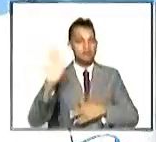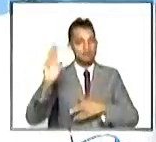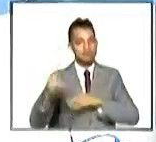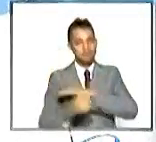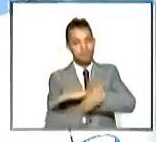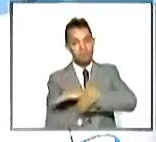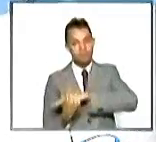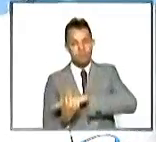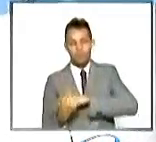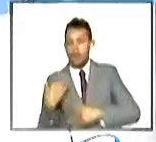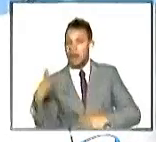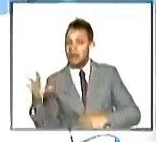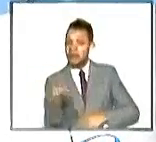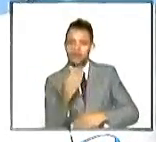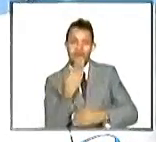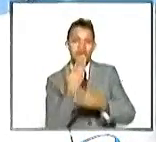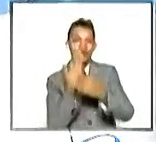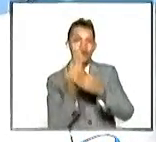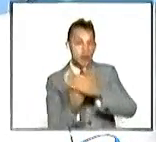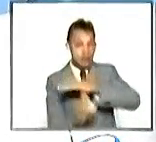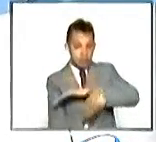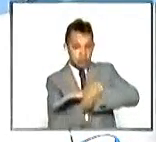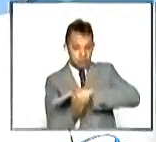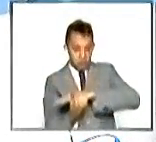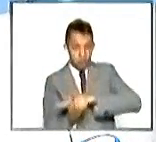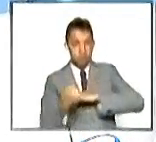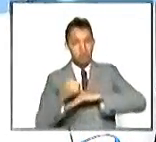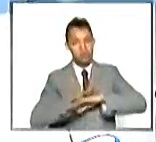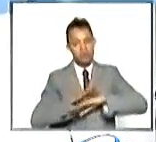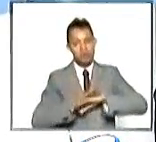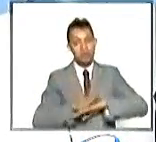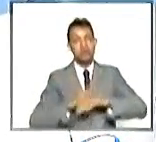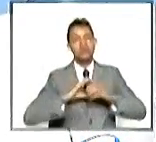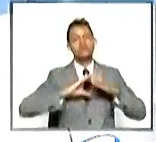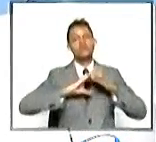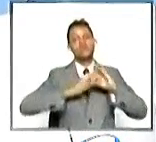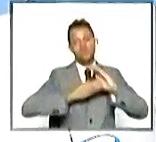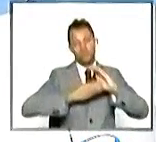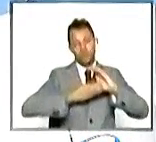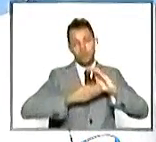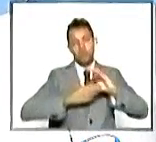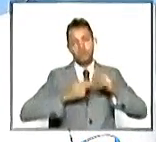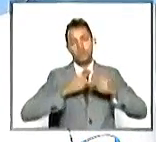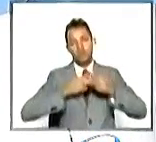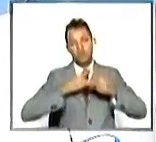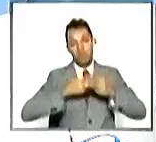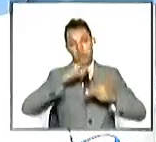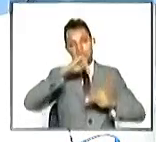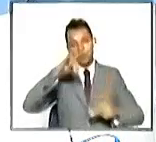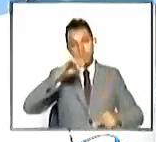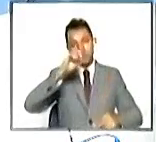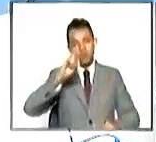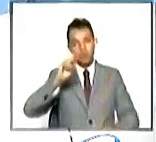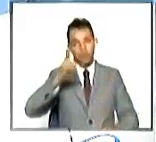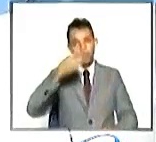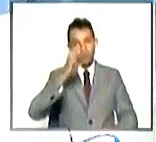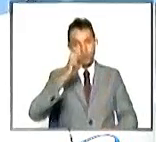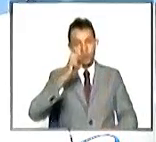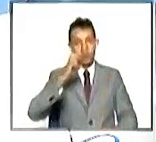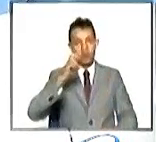gracias. Gracias, Iván, y a todos ustedes mil gracias por este espacio, que quedan grabados en YouTube buscando a Jorge Enrique Rojas Quiseno o en